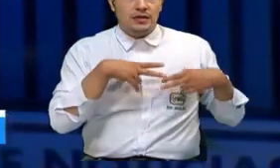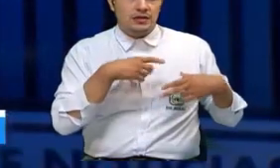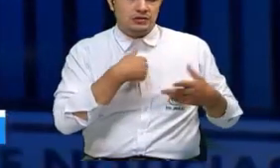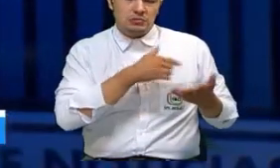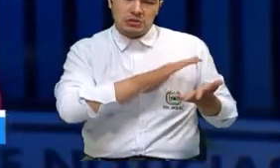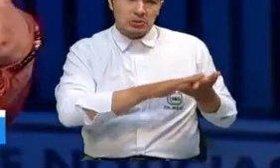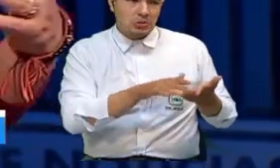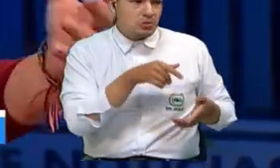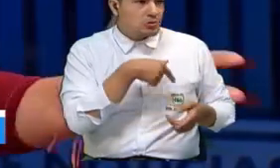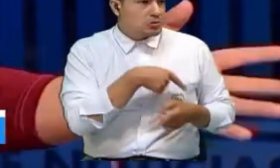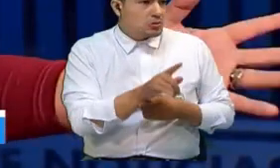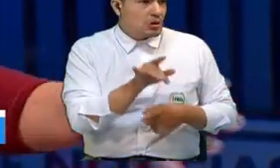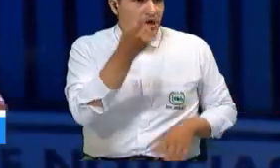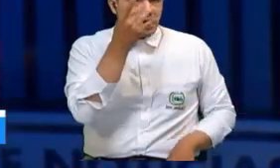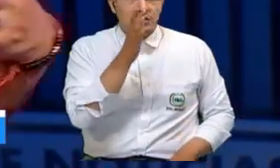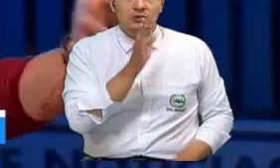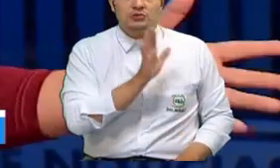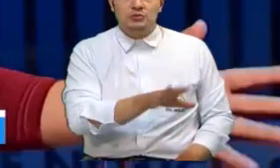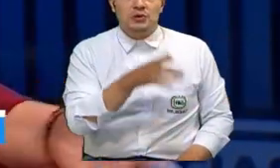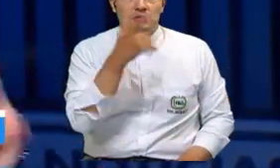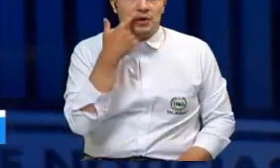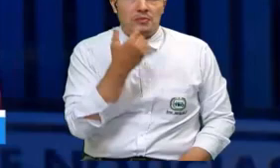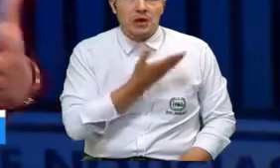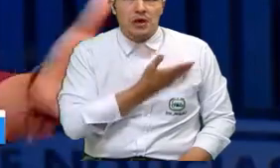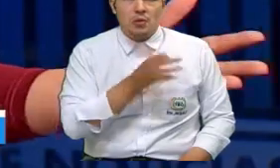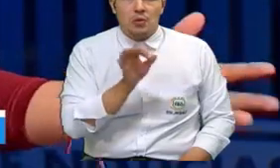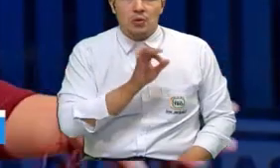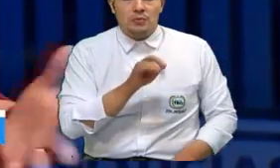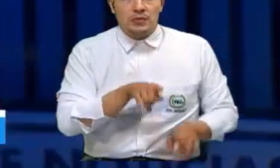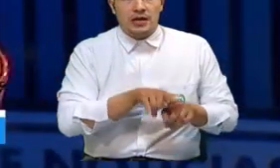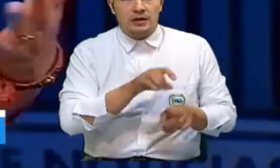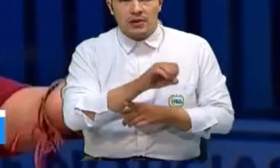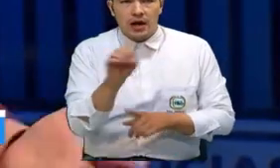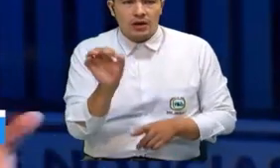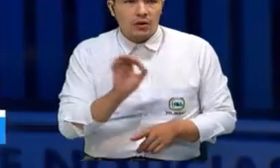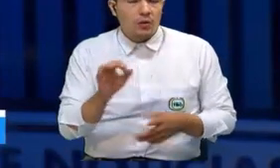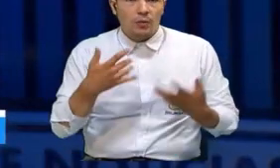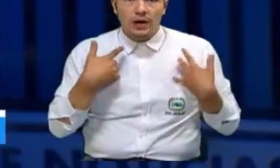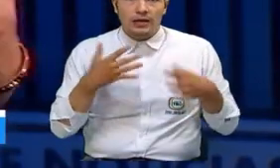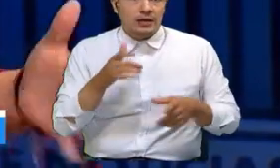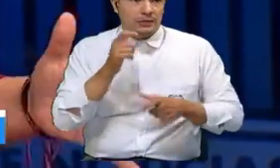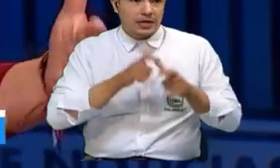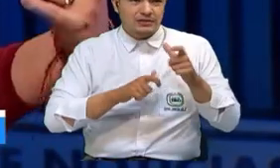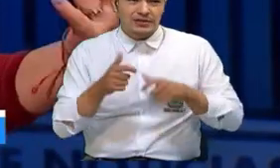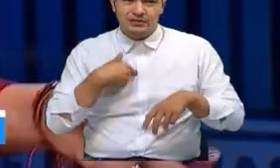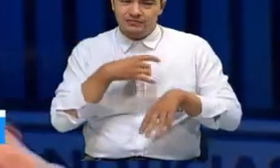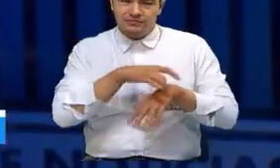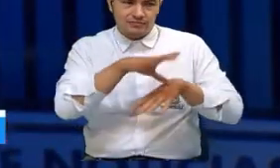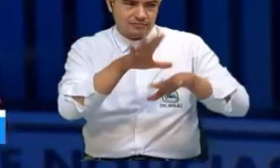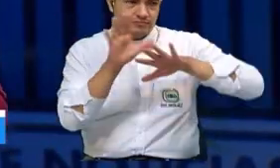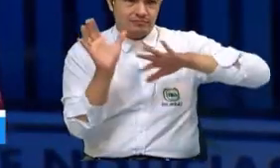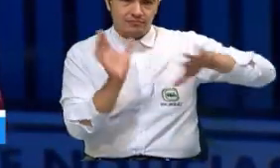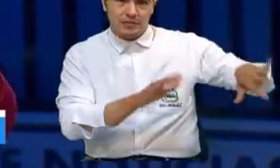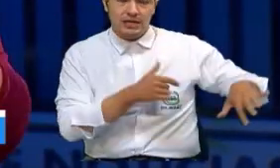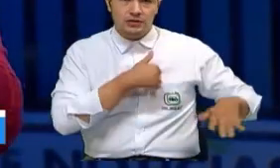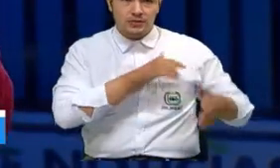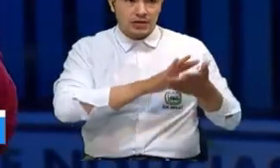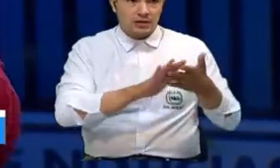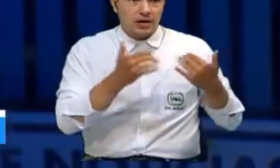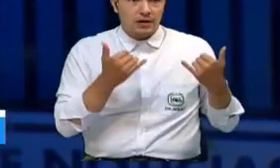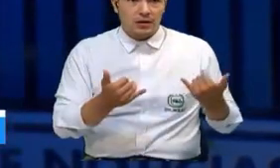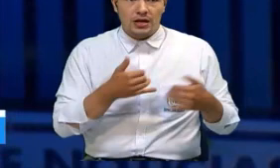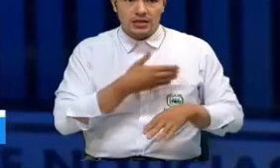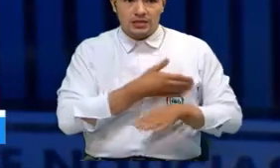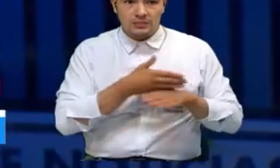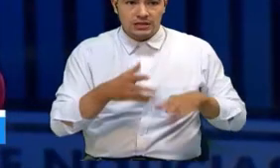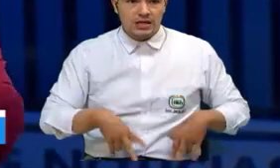perdono. Si fueron mis padres, si fueron mis hermanos, si fueron el que haya sido, dejarlo atrás, perdonar y permitir que la